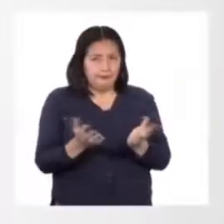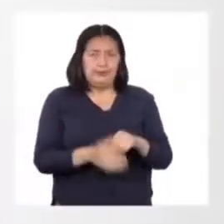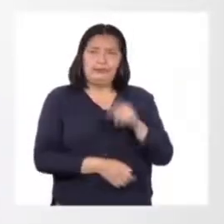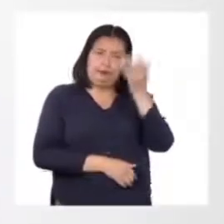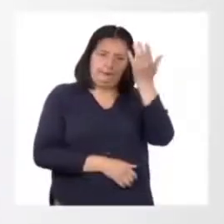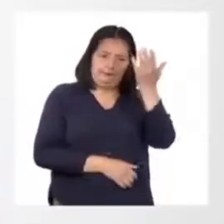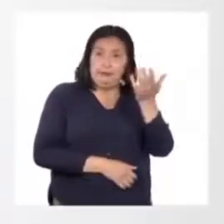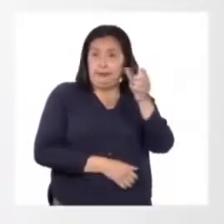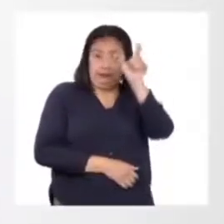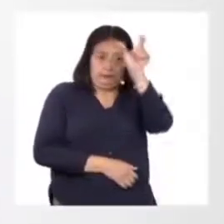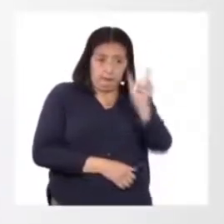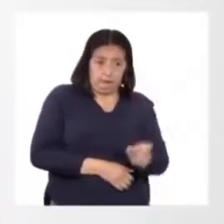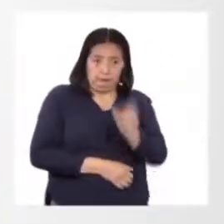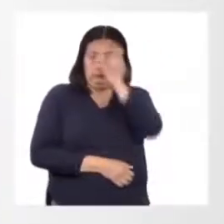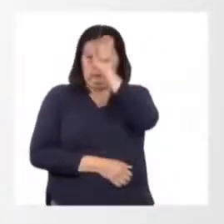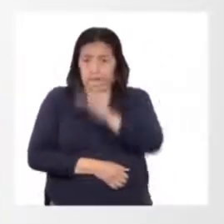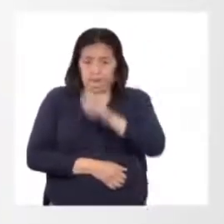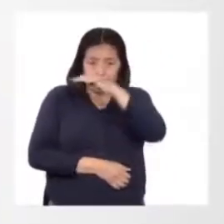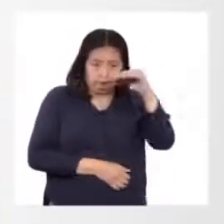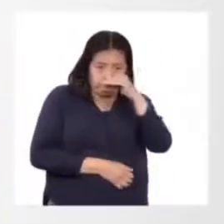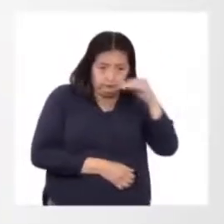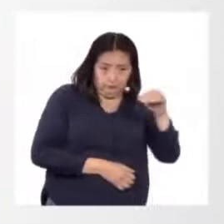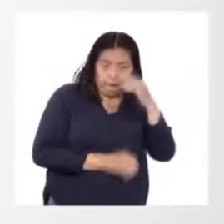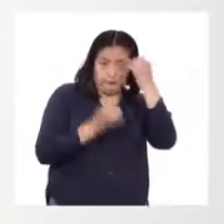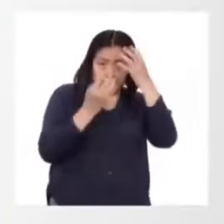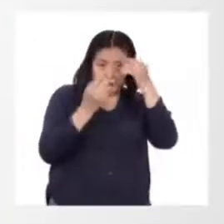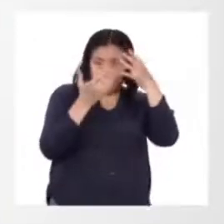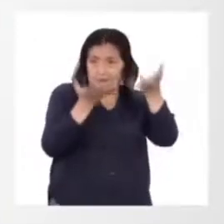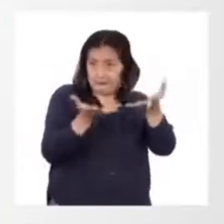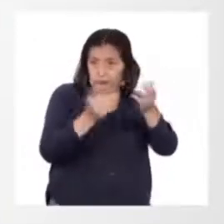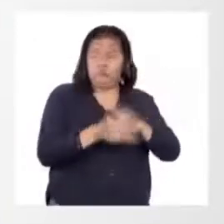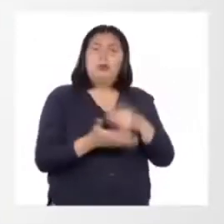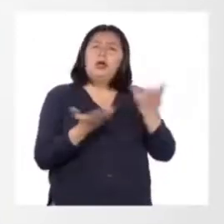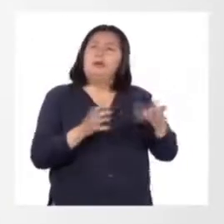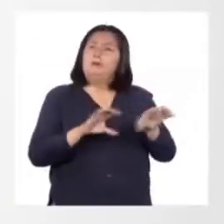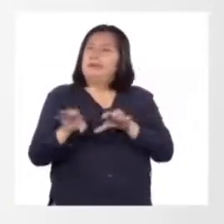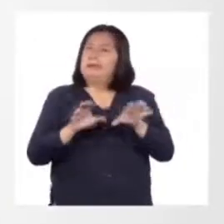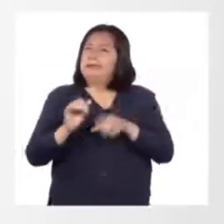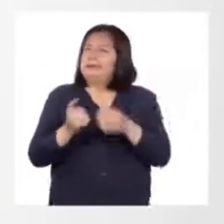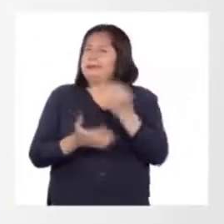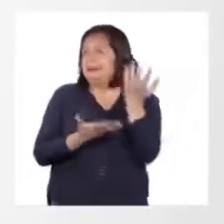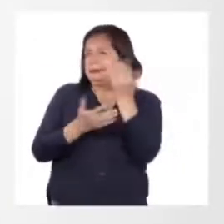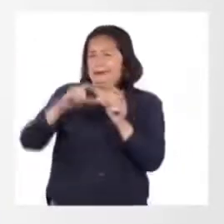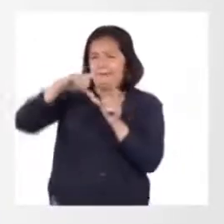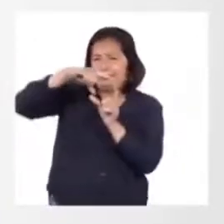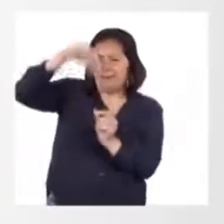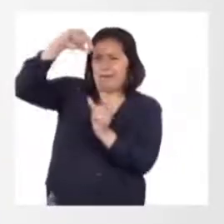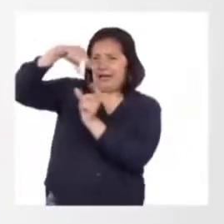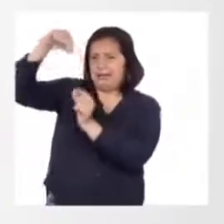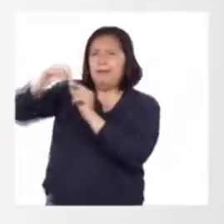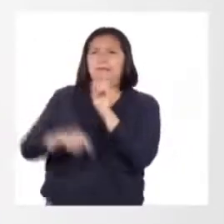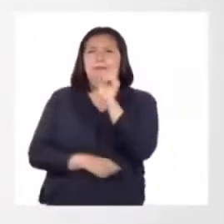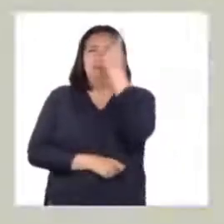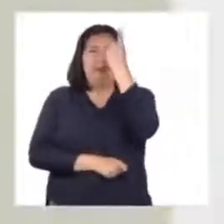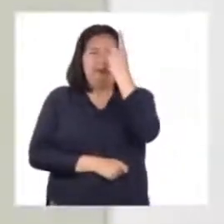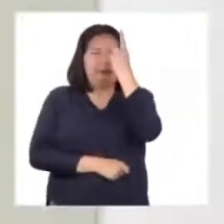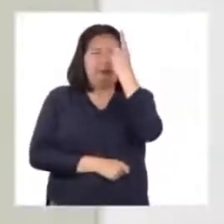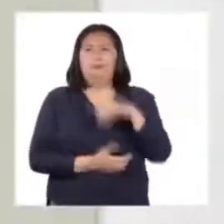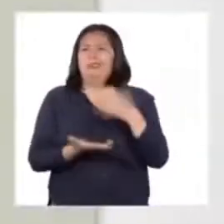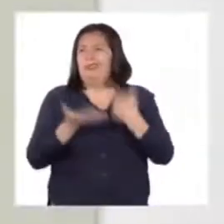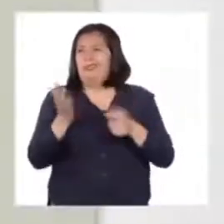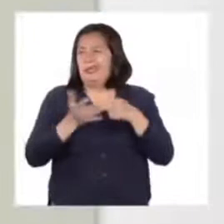Tenemos aquí la tabla de frecuencias con los datos. Para elaborar el gráfico de barras, primero debemos dibujar los